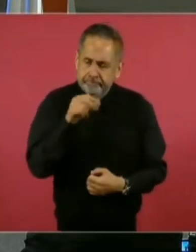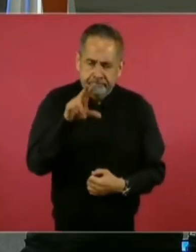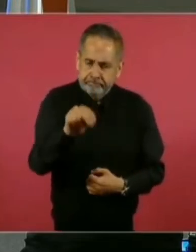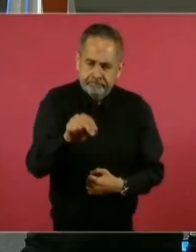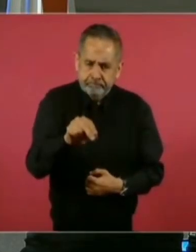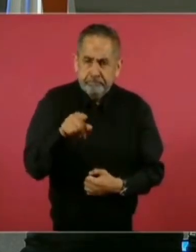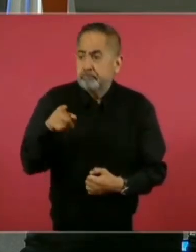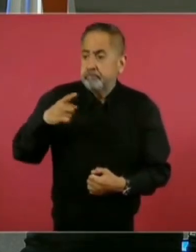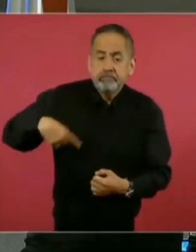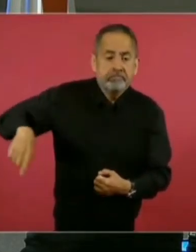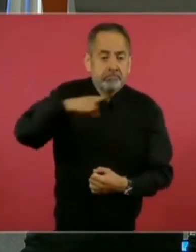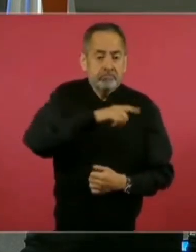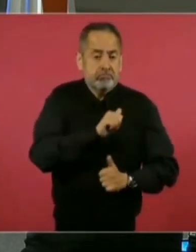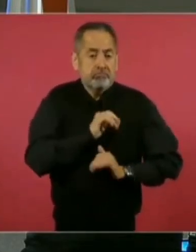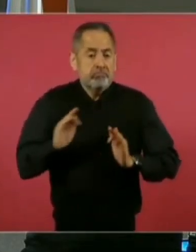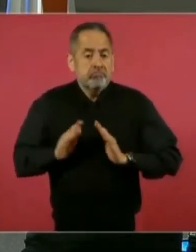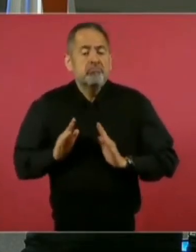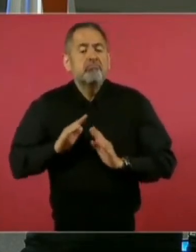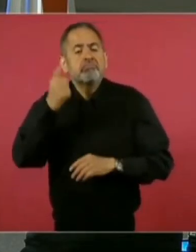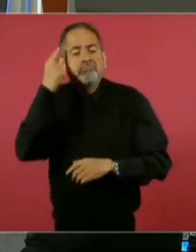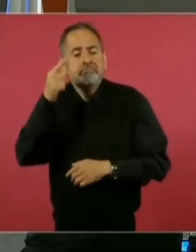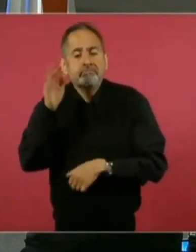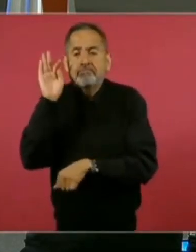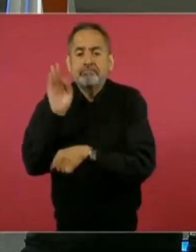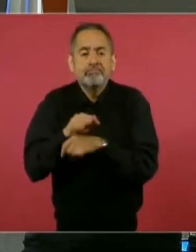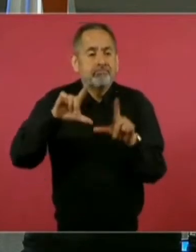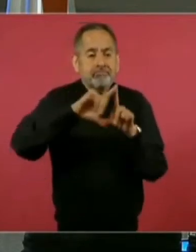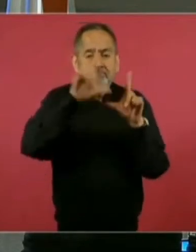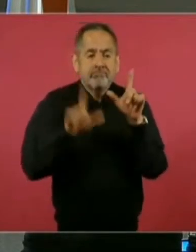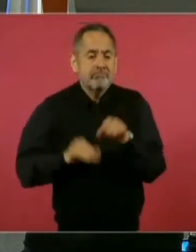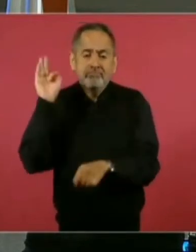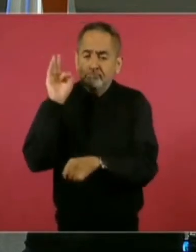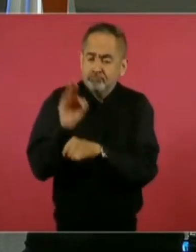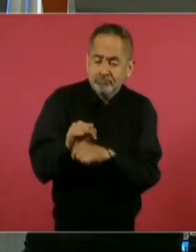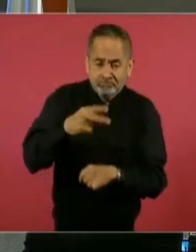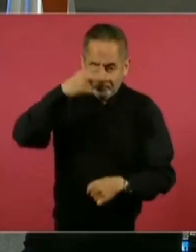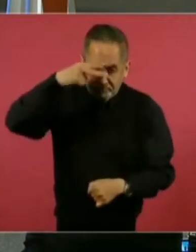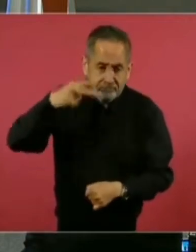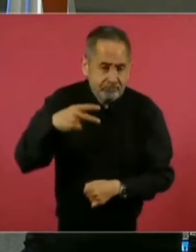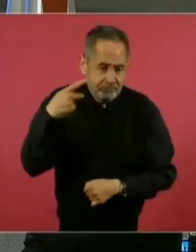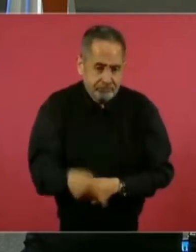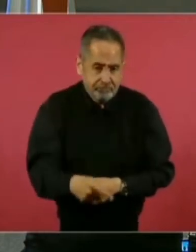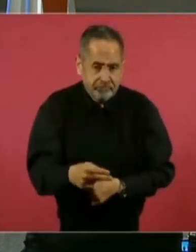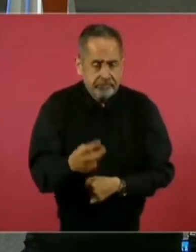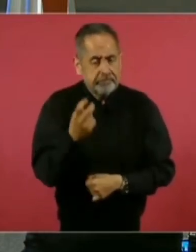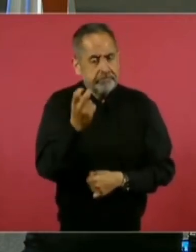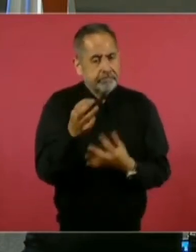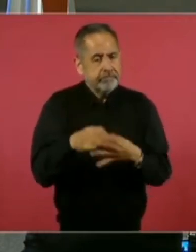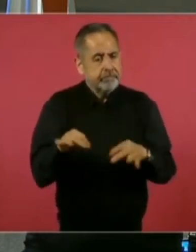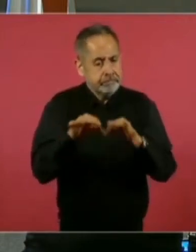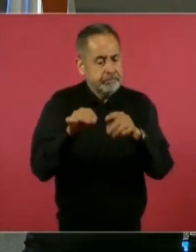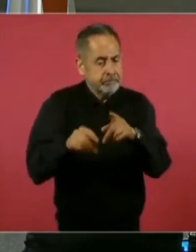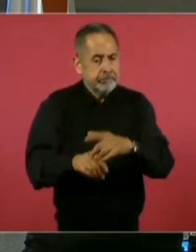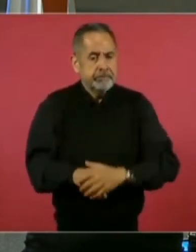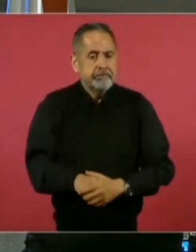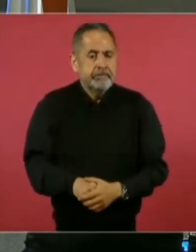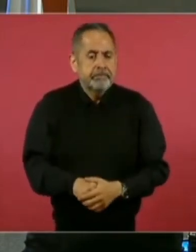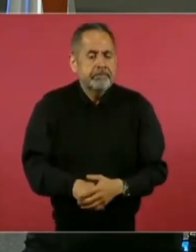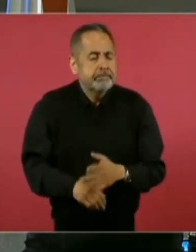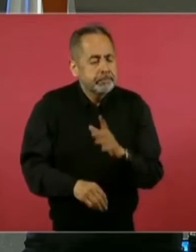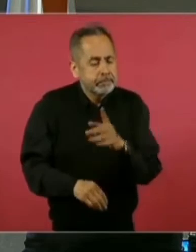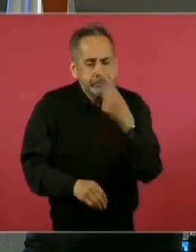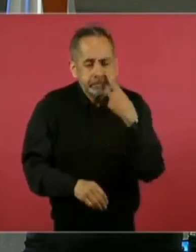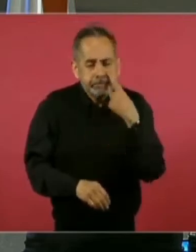la defensa nacional. Esto es muy importante. ¿A quiénes les